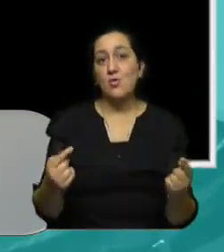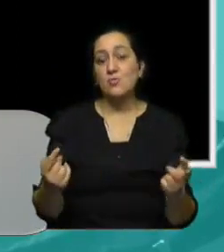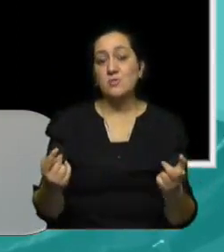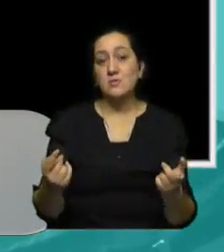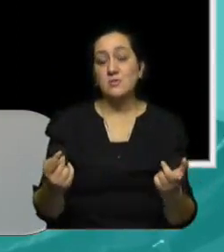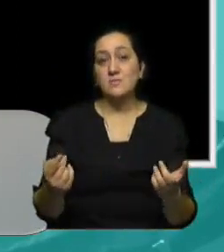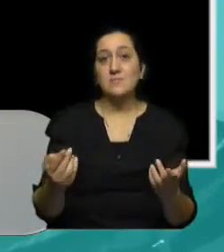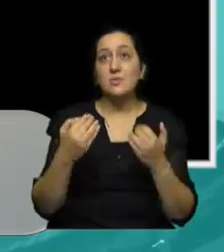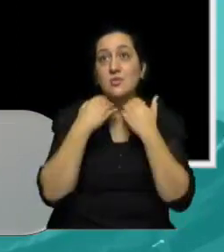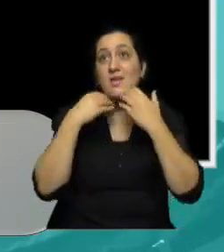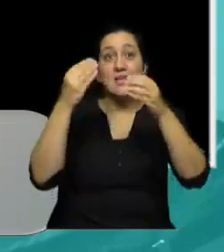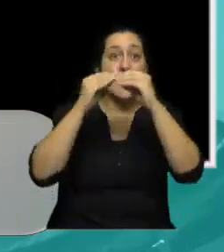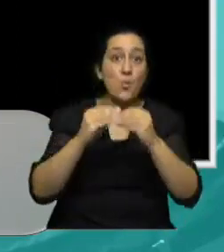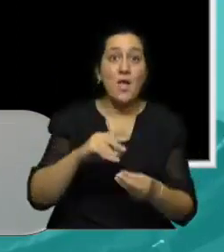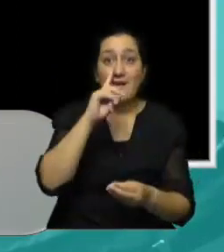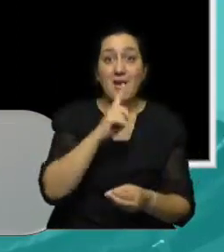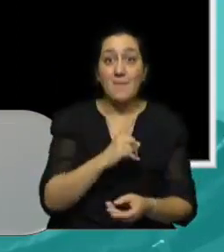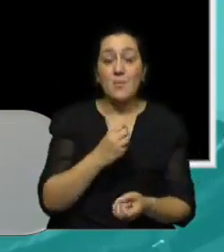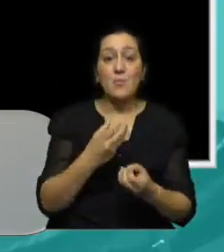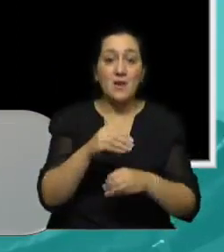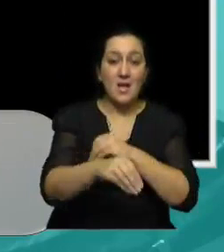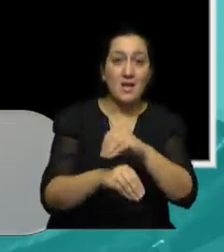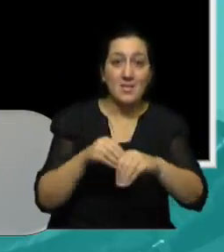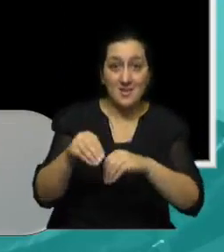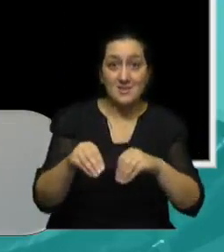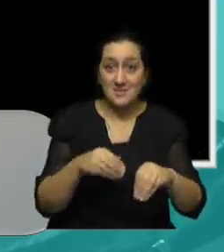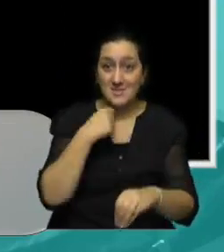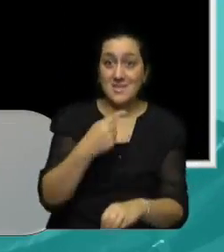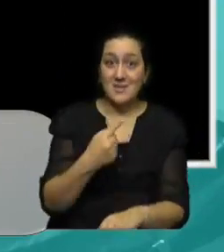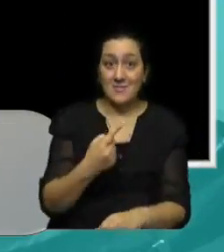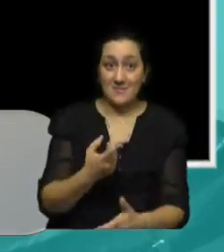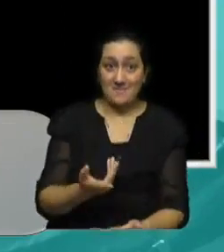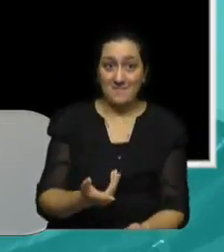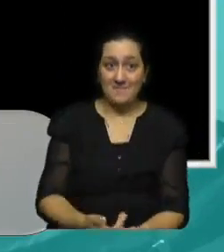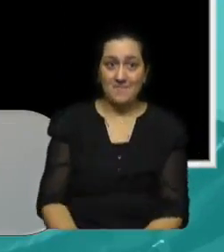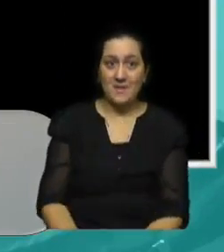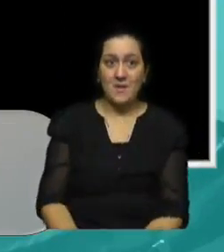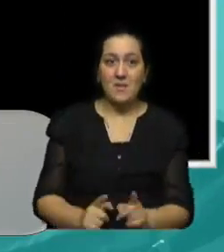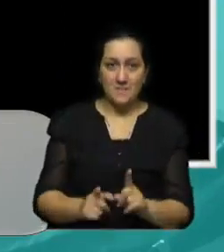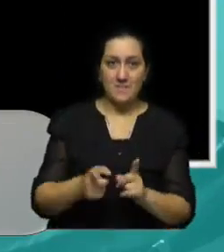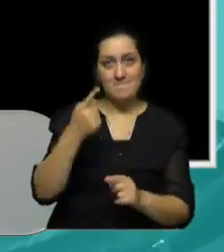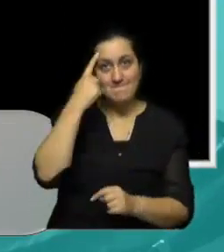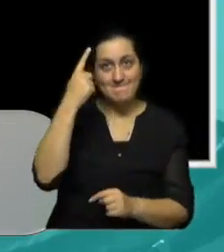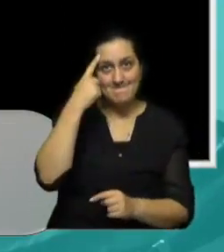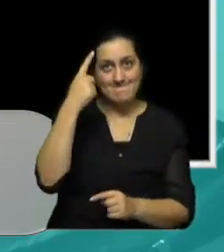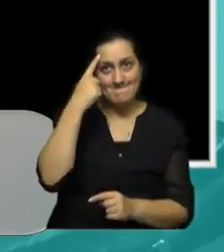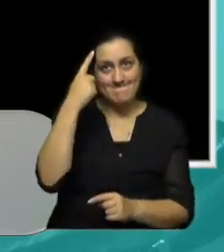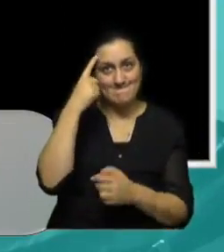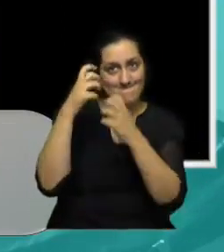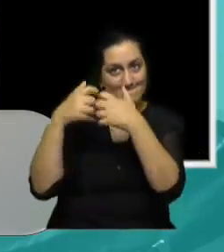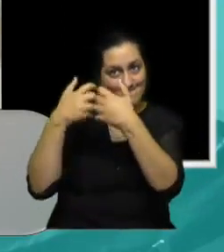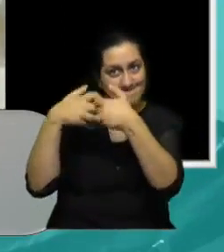no sé, de calcular y así, porque el ajedrez tiene mucha parte de eso y tenés que estar mucho tiempo pensando. Ahora, yo soy